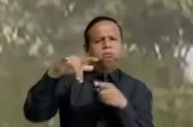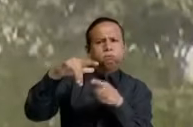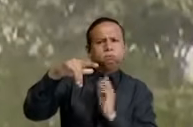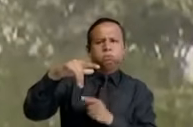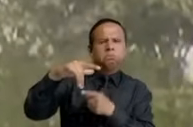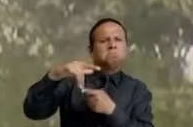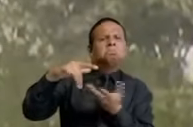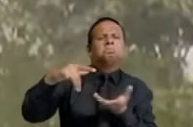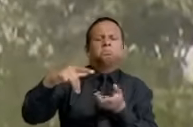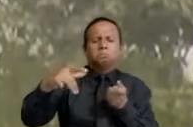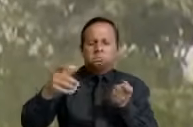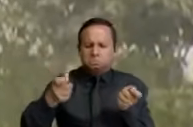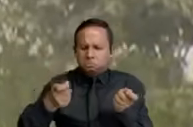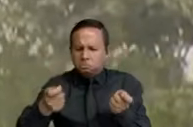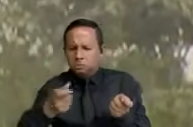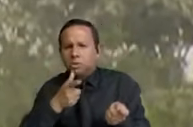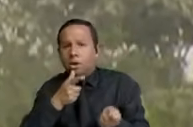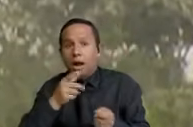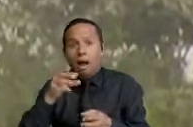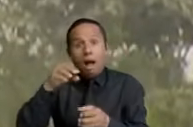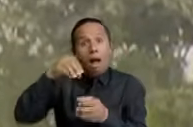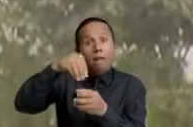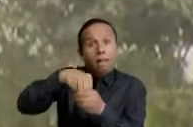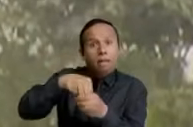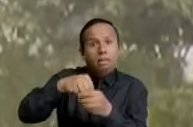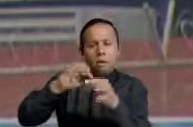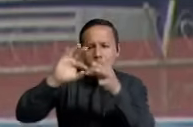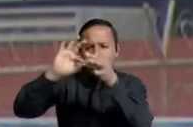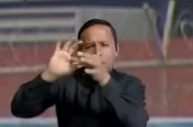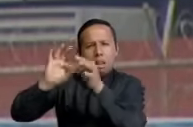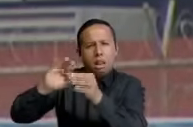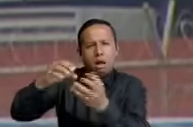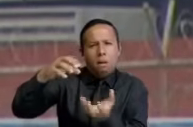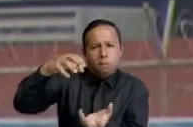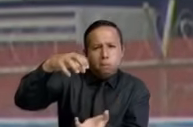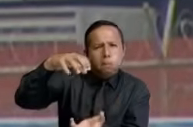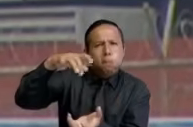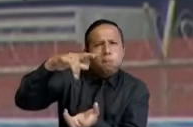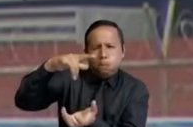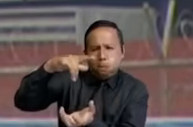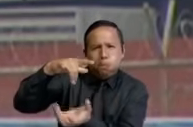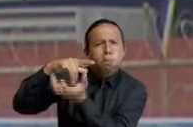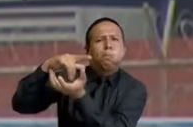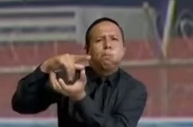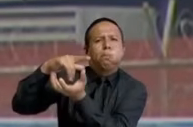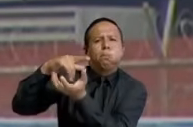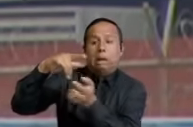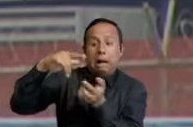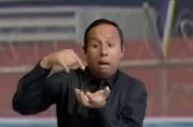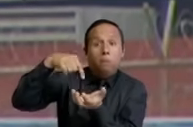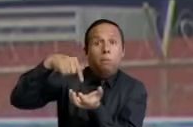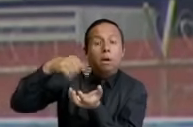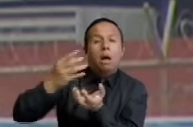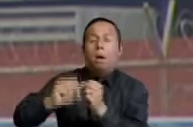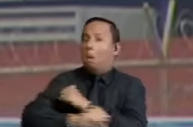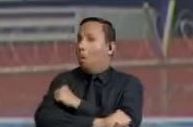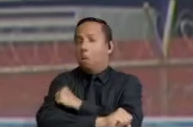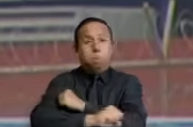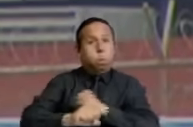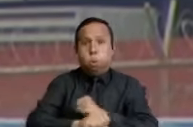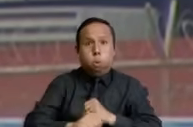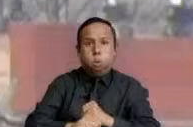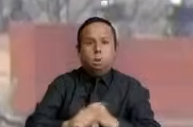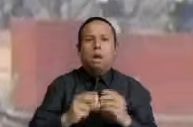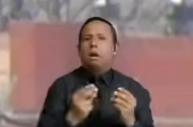constat que tenía incorporada una bóveda en cuyo interior se encontraba material explosivo en esos instantes se